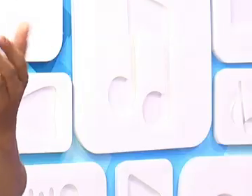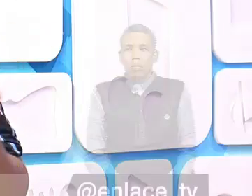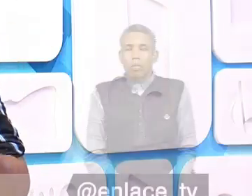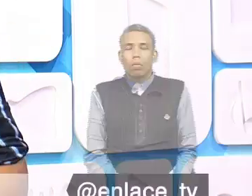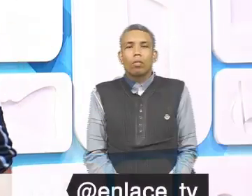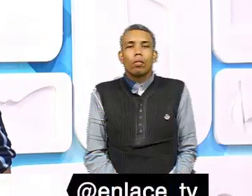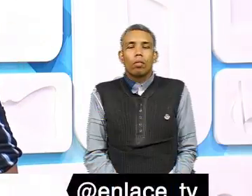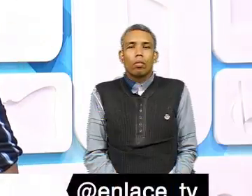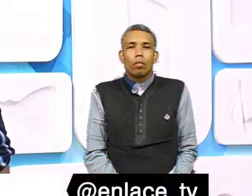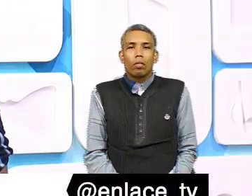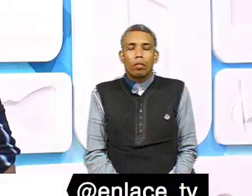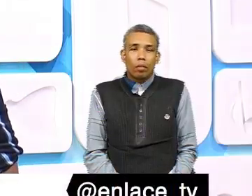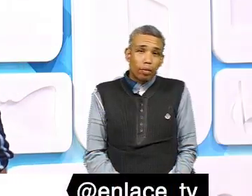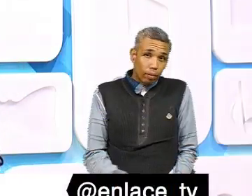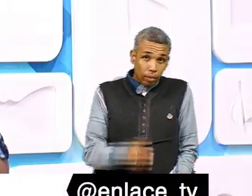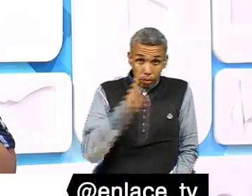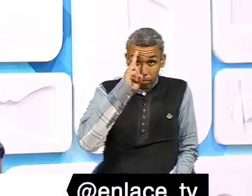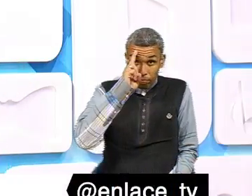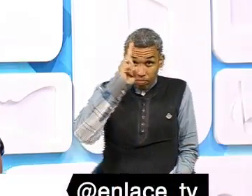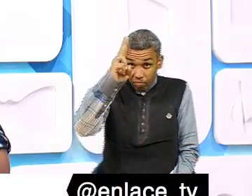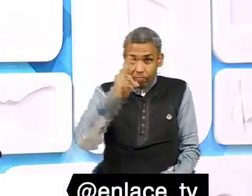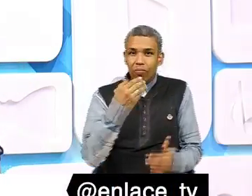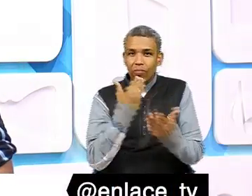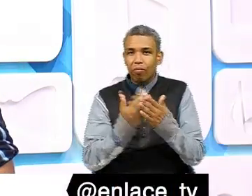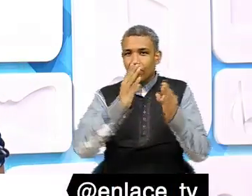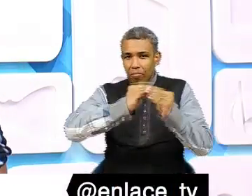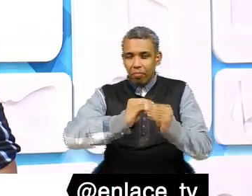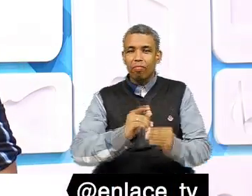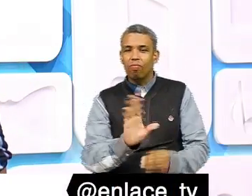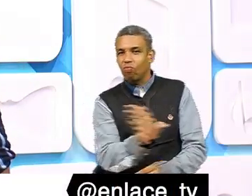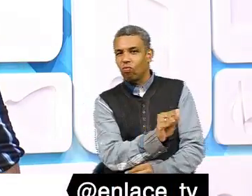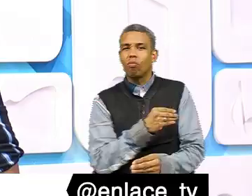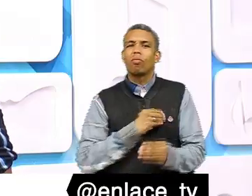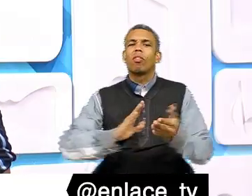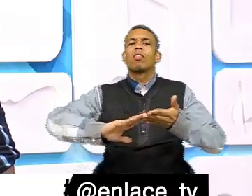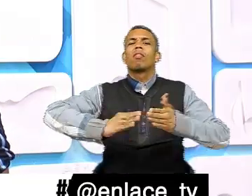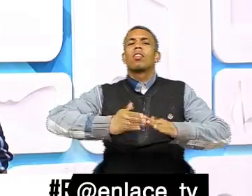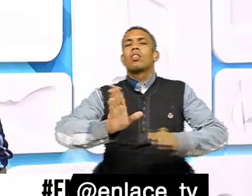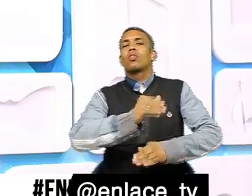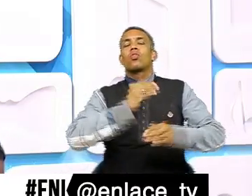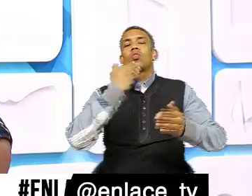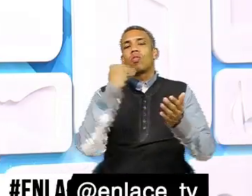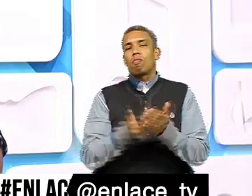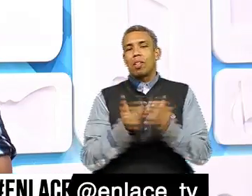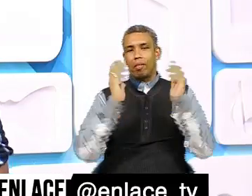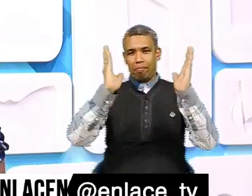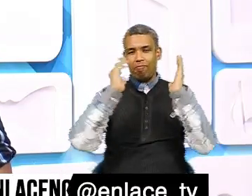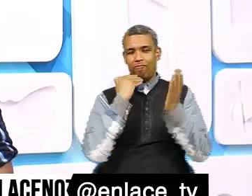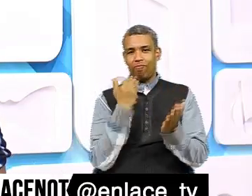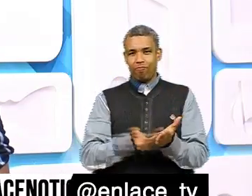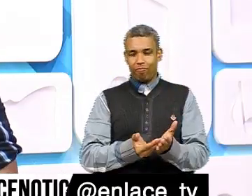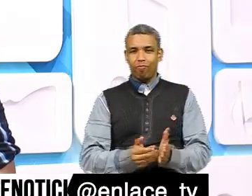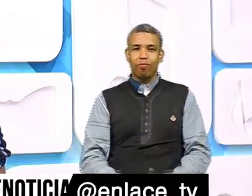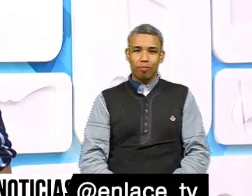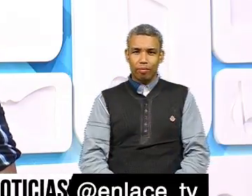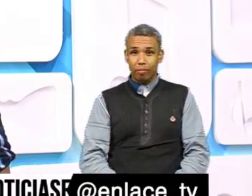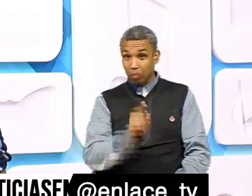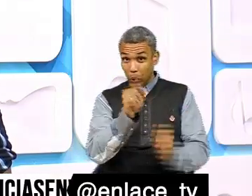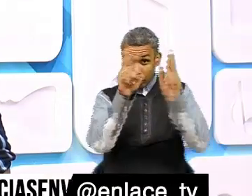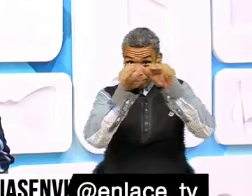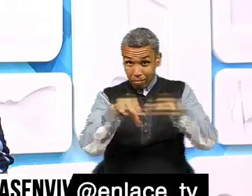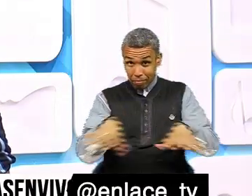Hola, ¿qué tal? Muy buenas noches, Barranca Bermeja, y muy buenas noches a todas esas personas que están conectados con nosotros ahí a través de